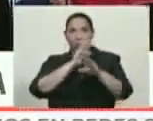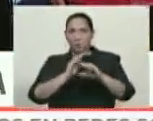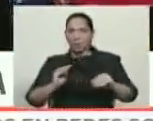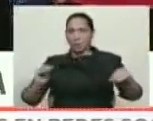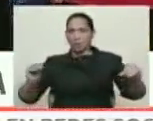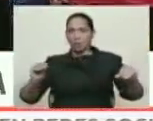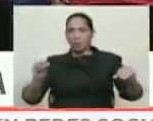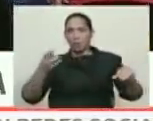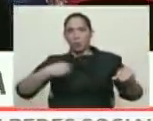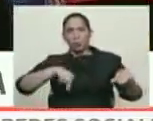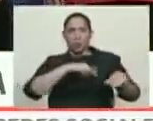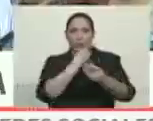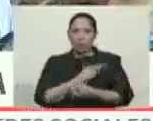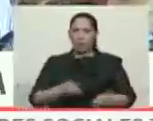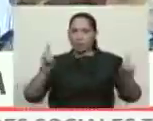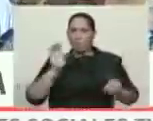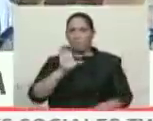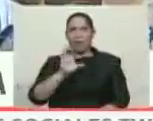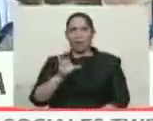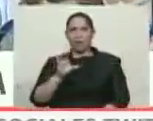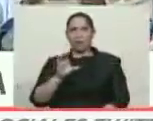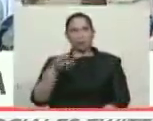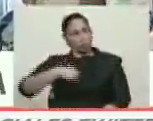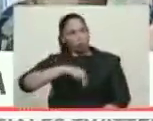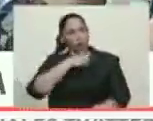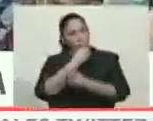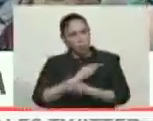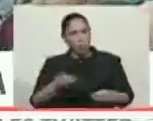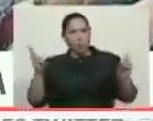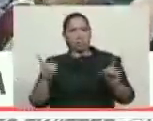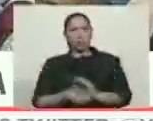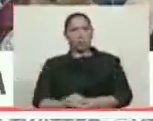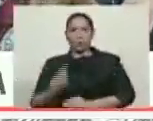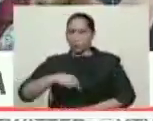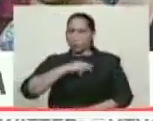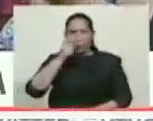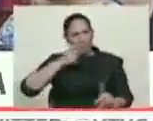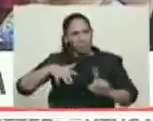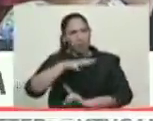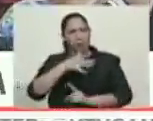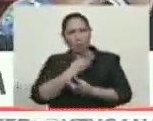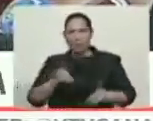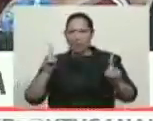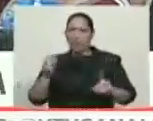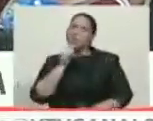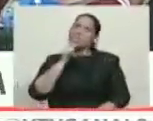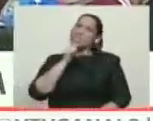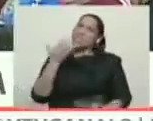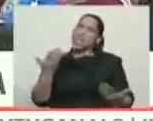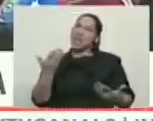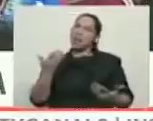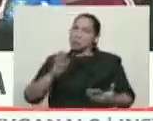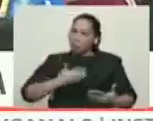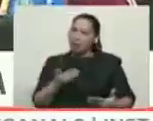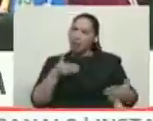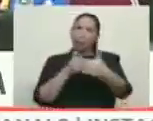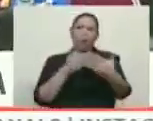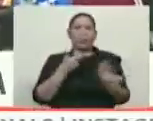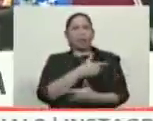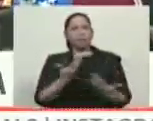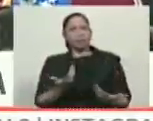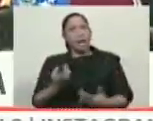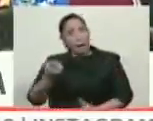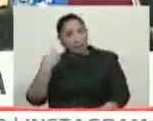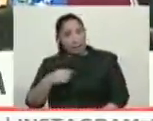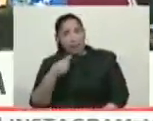patria. Hay que decirlo así, somos dignos, somos un pueblo digno. ¿Quién va a poder contra eso? Le decía ayer